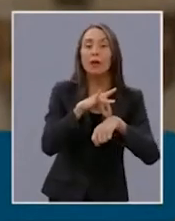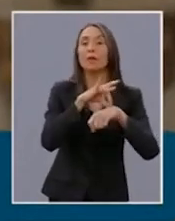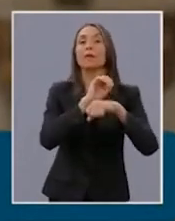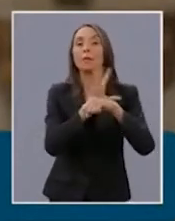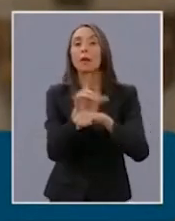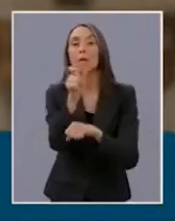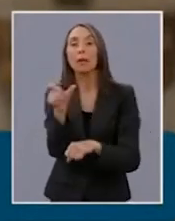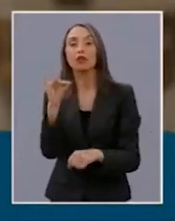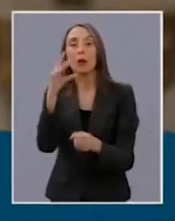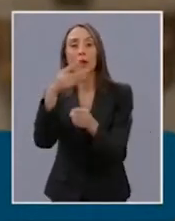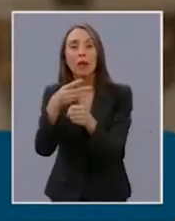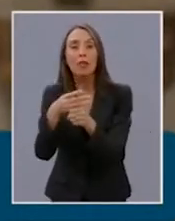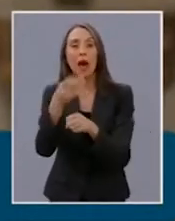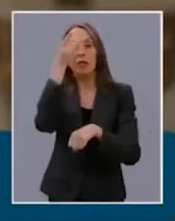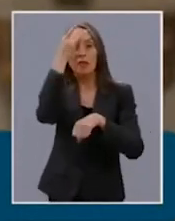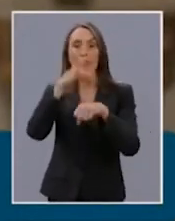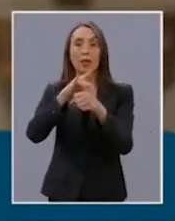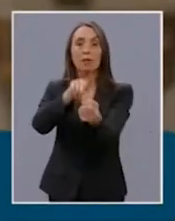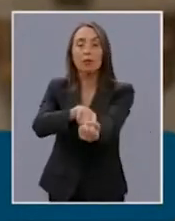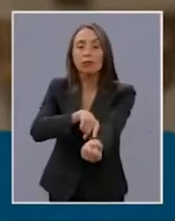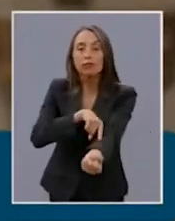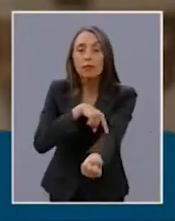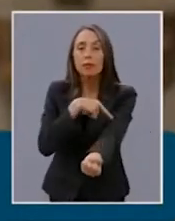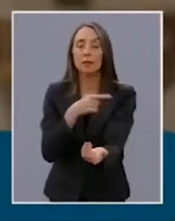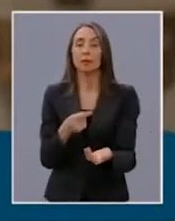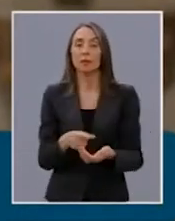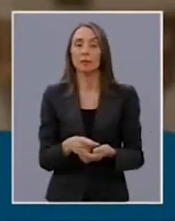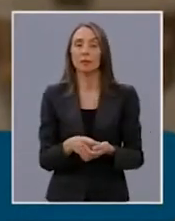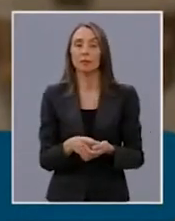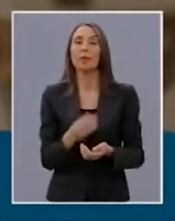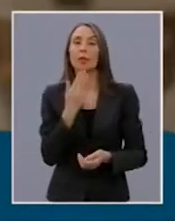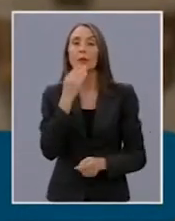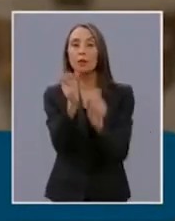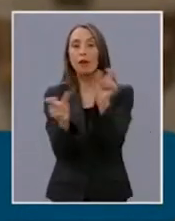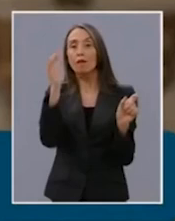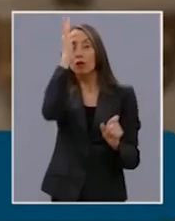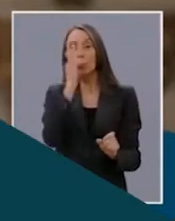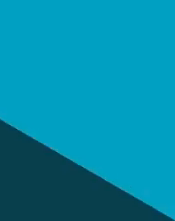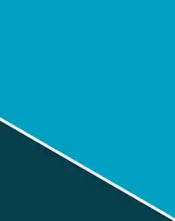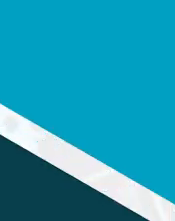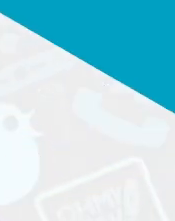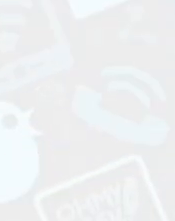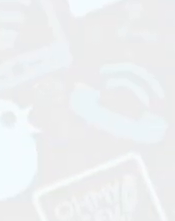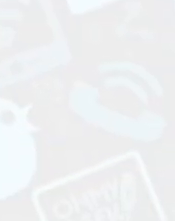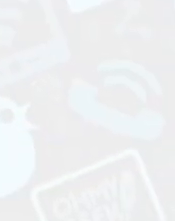mayores, nuestros enfermos crónicos y, por cierto, el personal de salud.